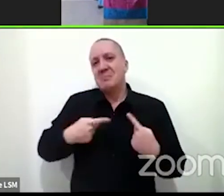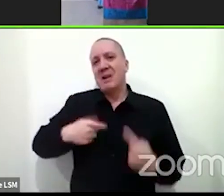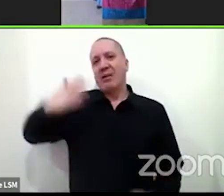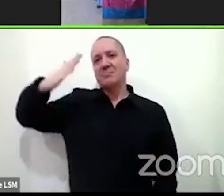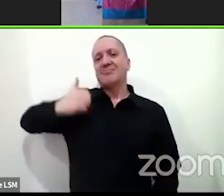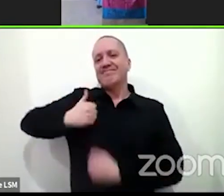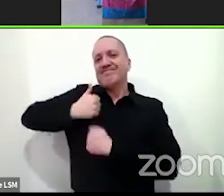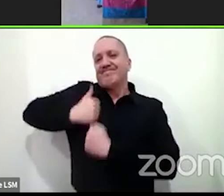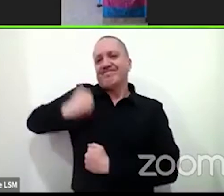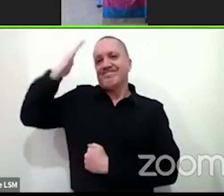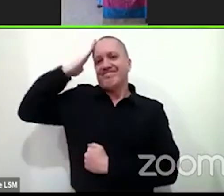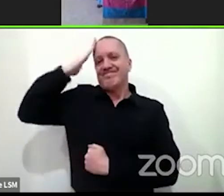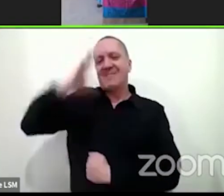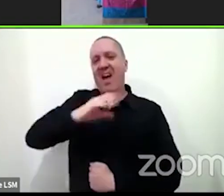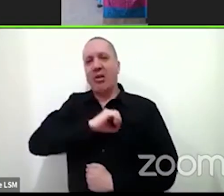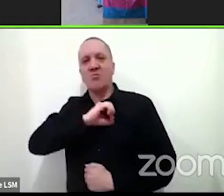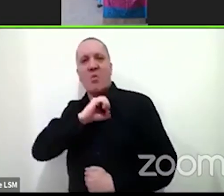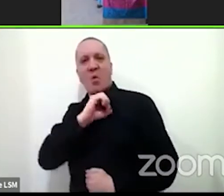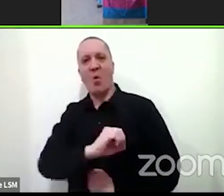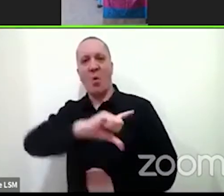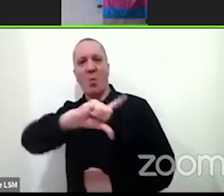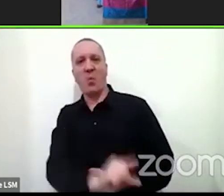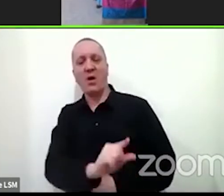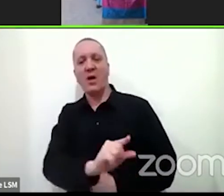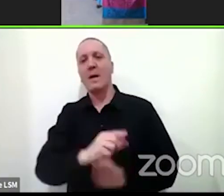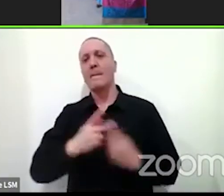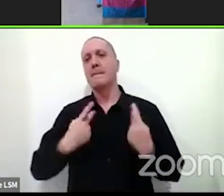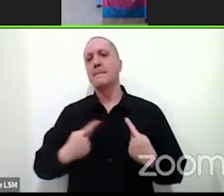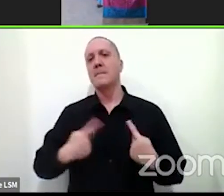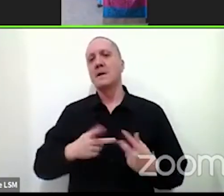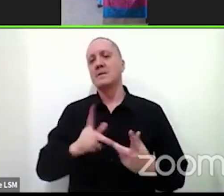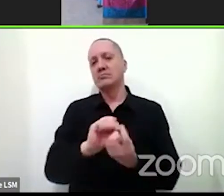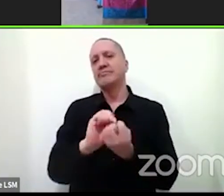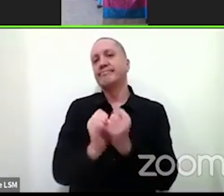contra la comunidad trans. Sin embargo, en el impacto positivo,